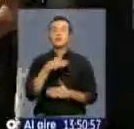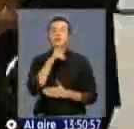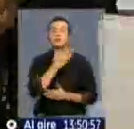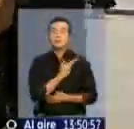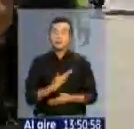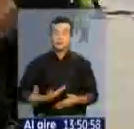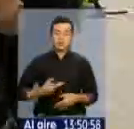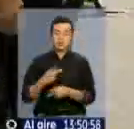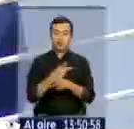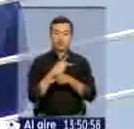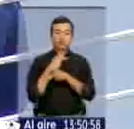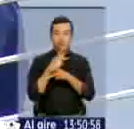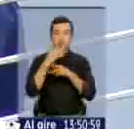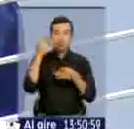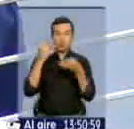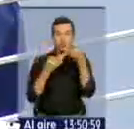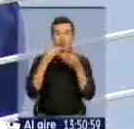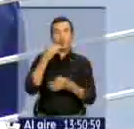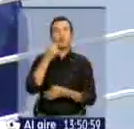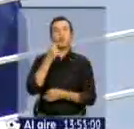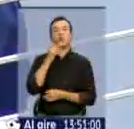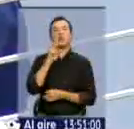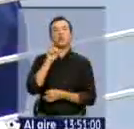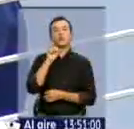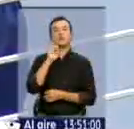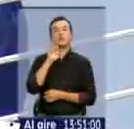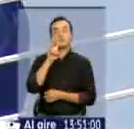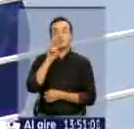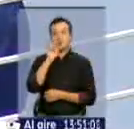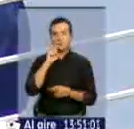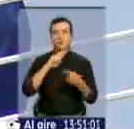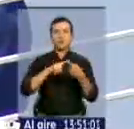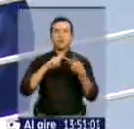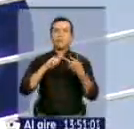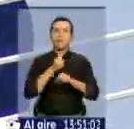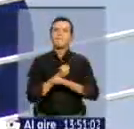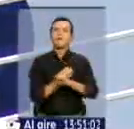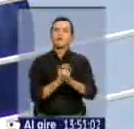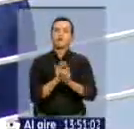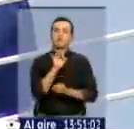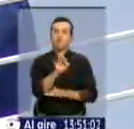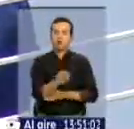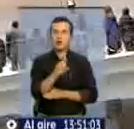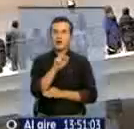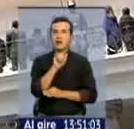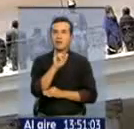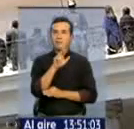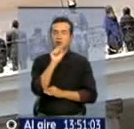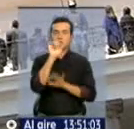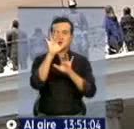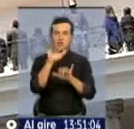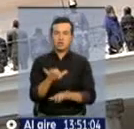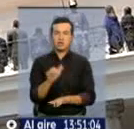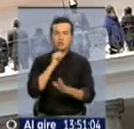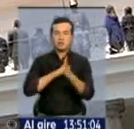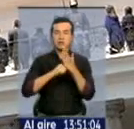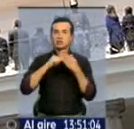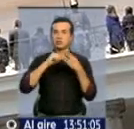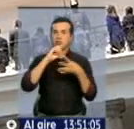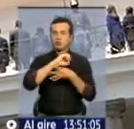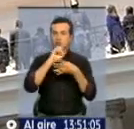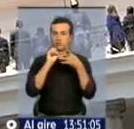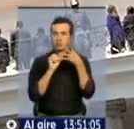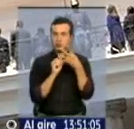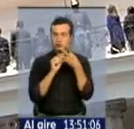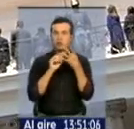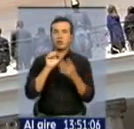del Consejo Nacional de la Judicatura, Gustavo Yalc, el defensor del pueblo, Ramiro Rivadeneira, el secretario de Educación Superior, Ciencia, Tecnología e